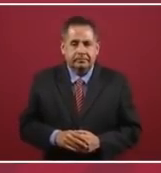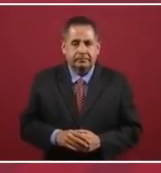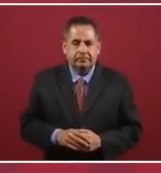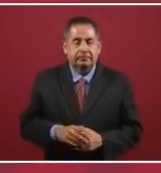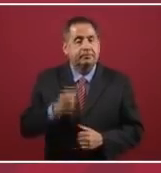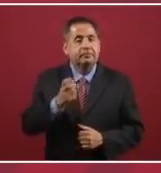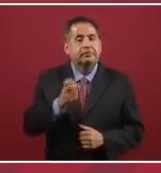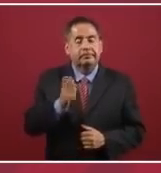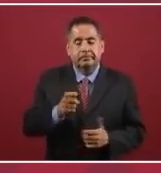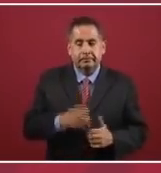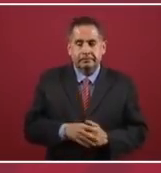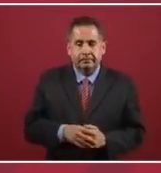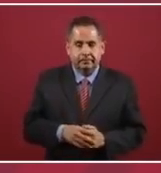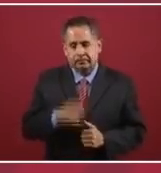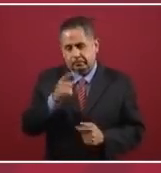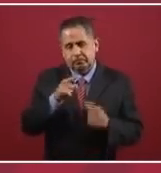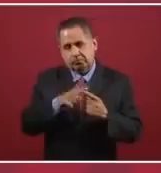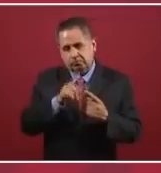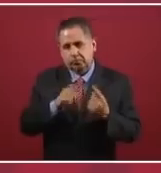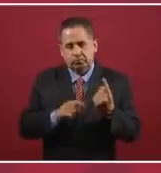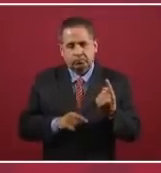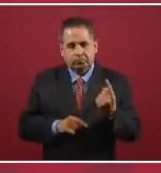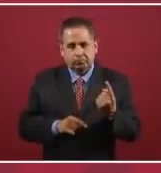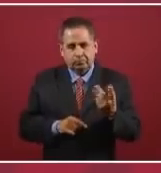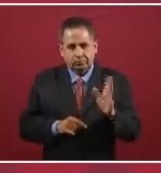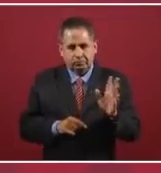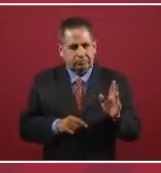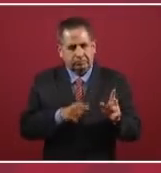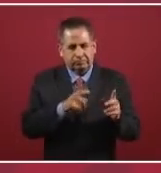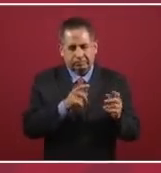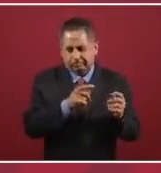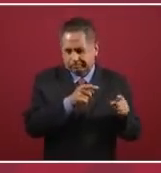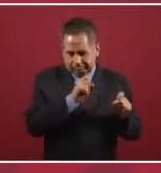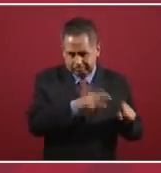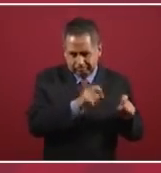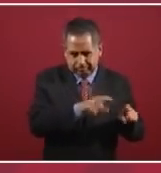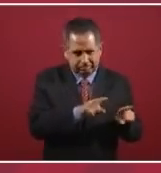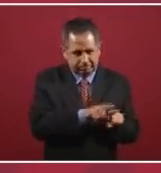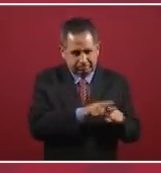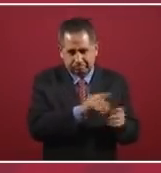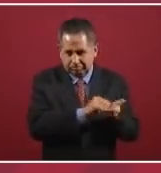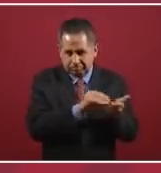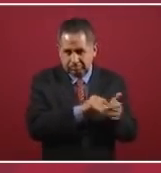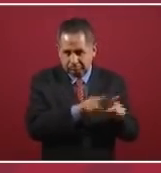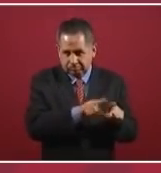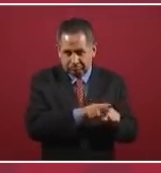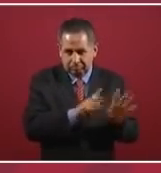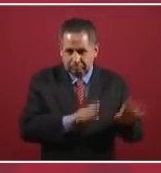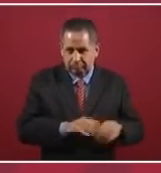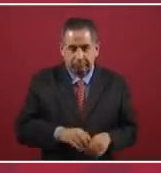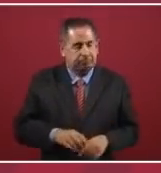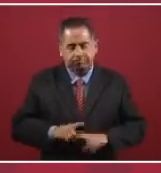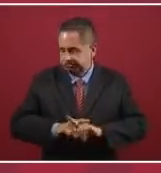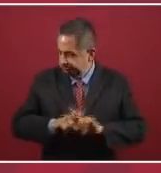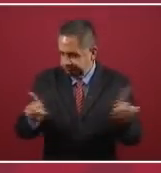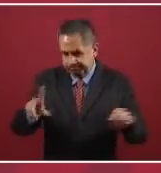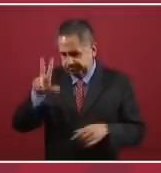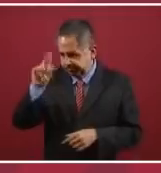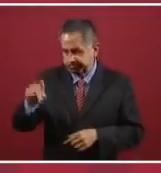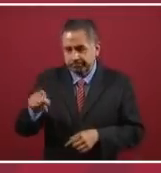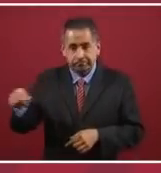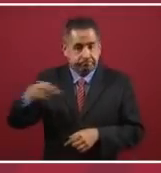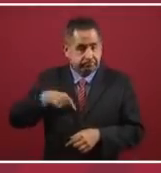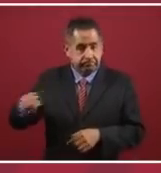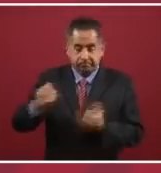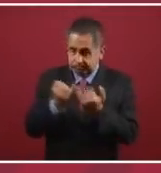ese es un asunto, ¿no? Es decir, es igual, son iguales. No,